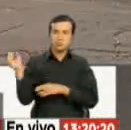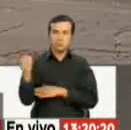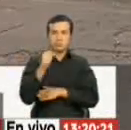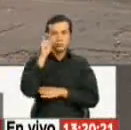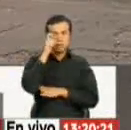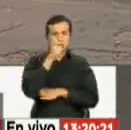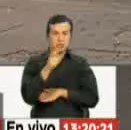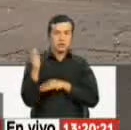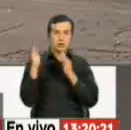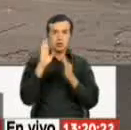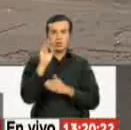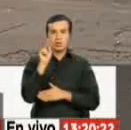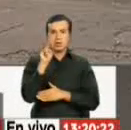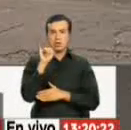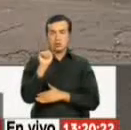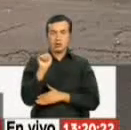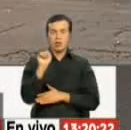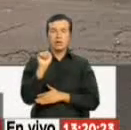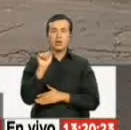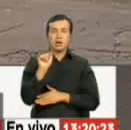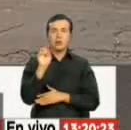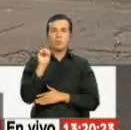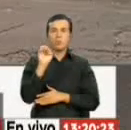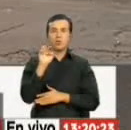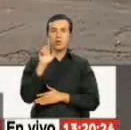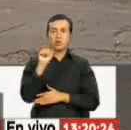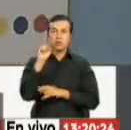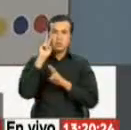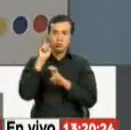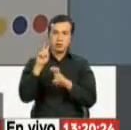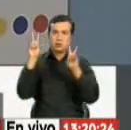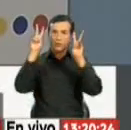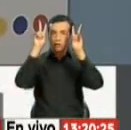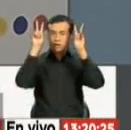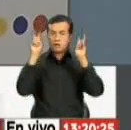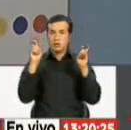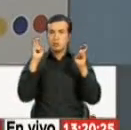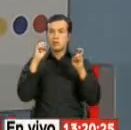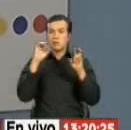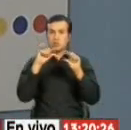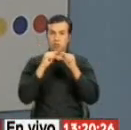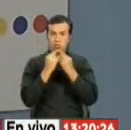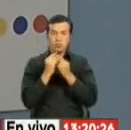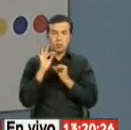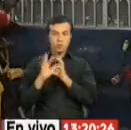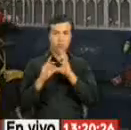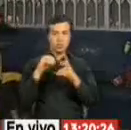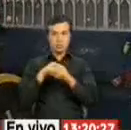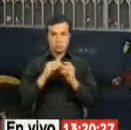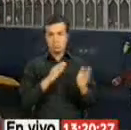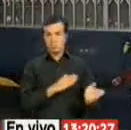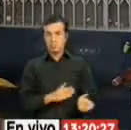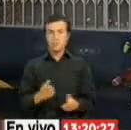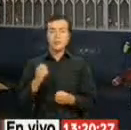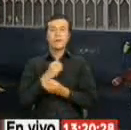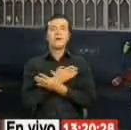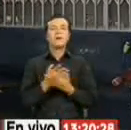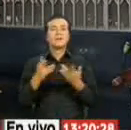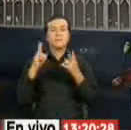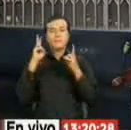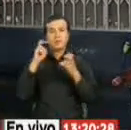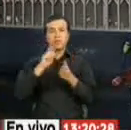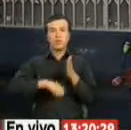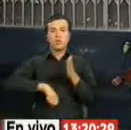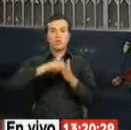fiscal subrogante tania moreno como parte de la investigación previa por presunta delincuencia organizada en donde se indague el